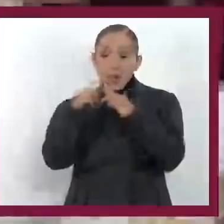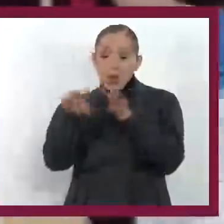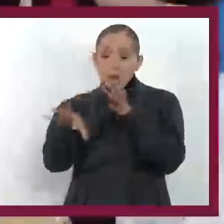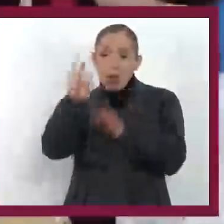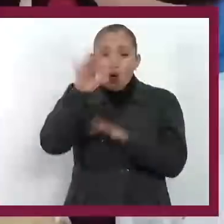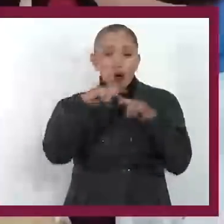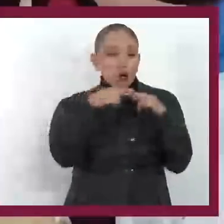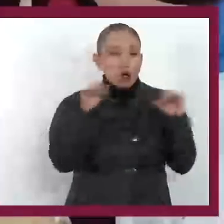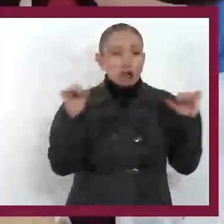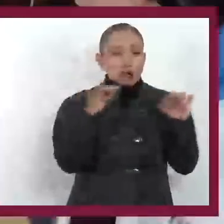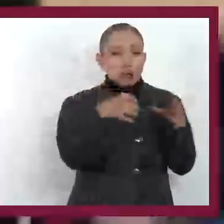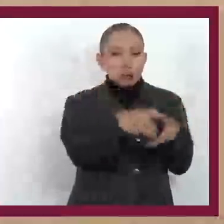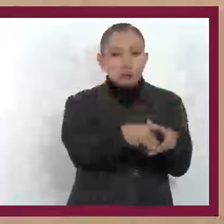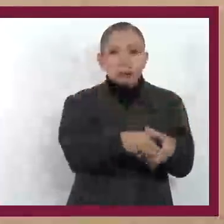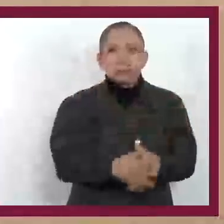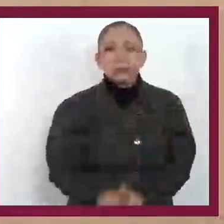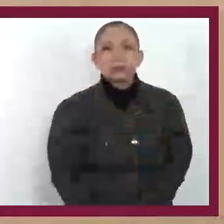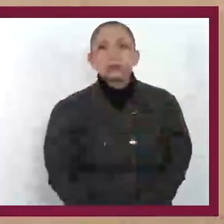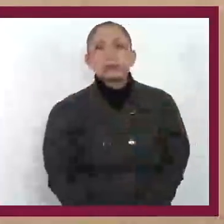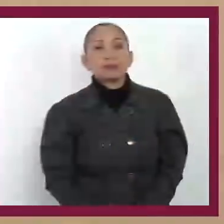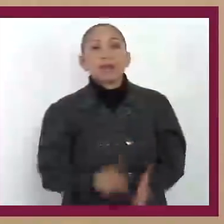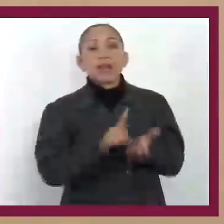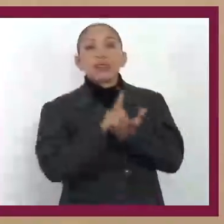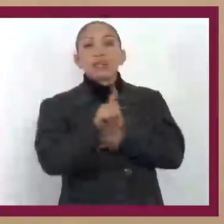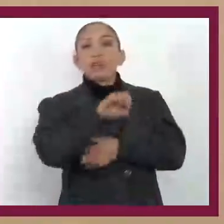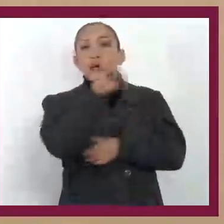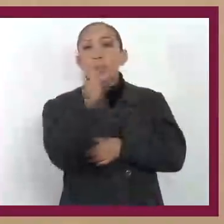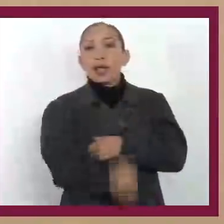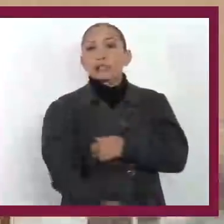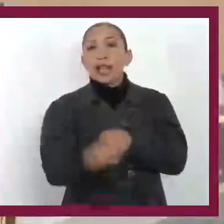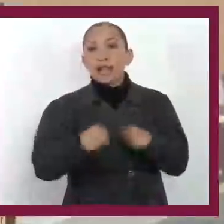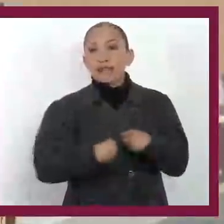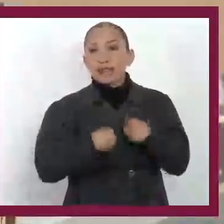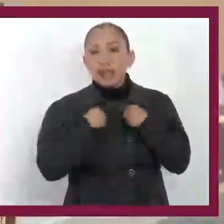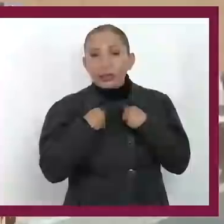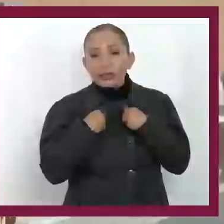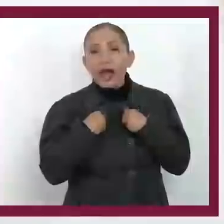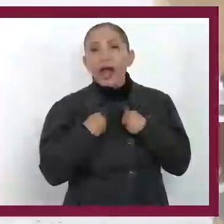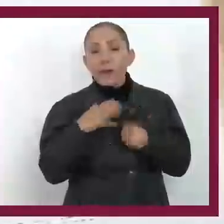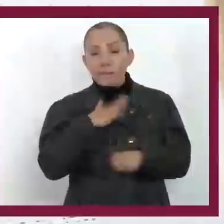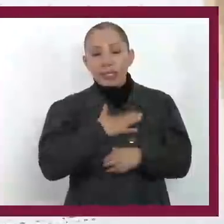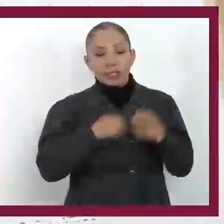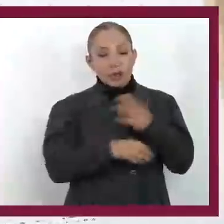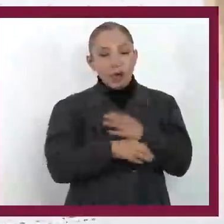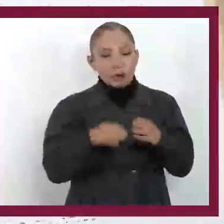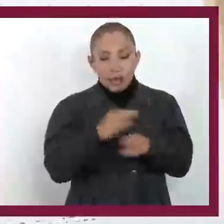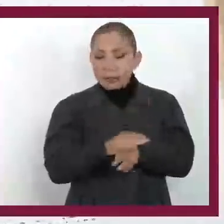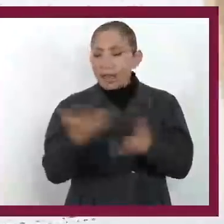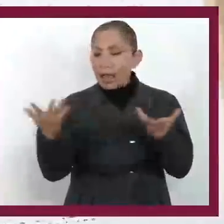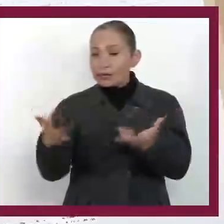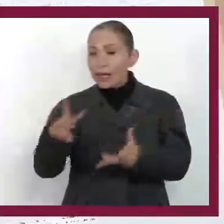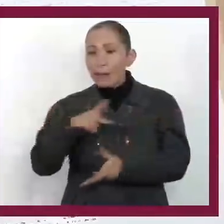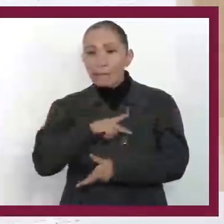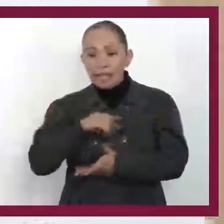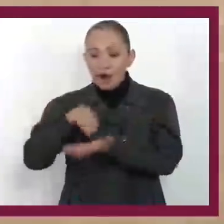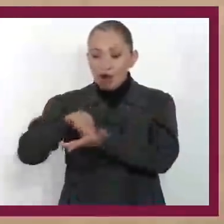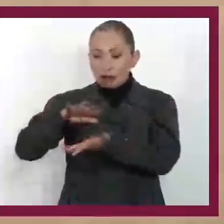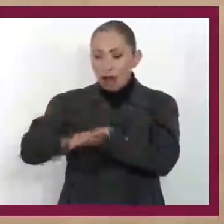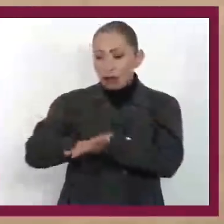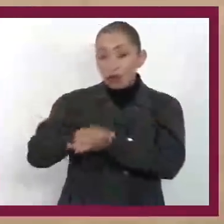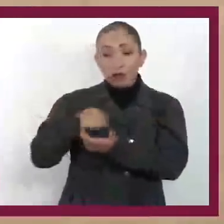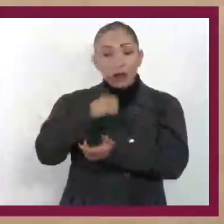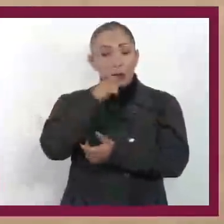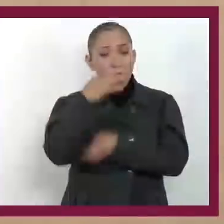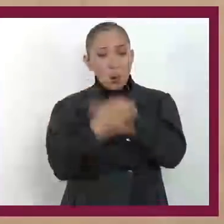de reunión. Los derechos y obligaciones a la vida, a la propiedad, a la realización de contratos y a